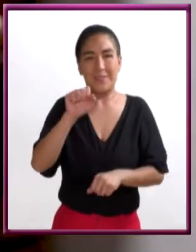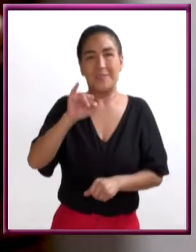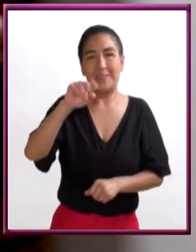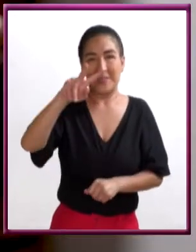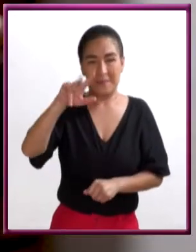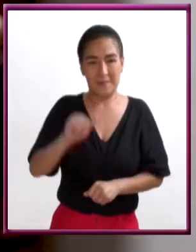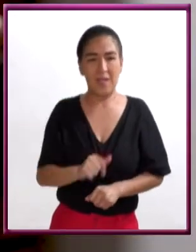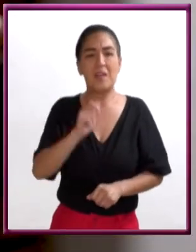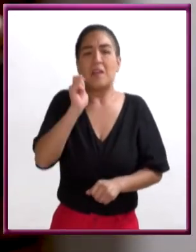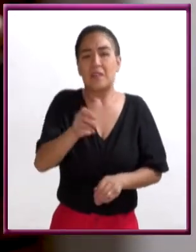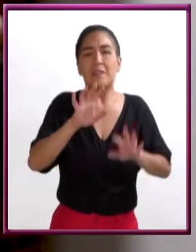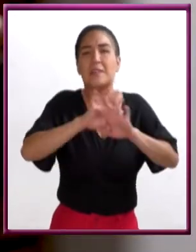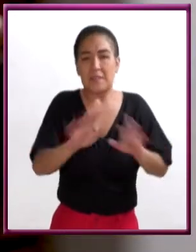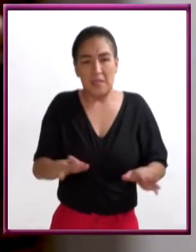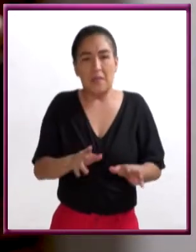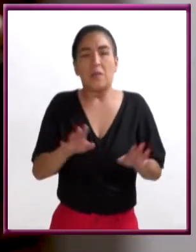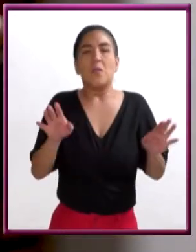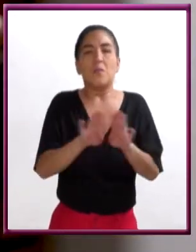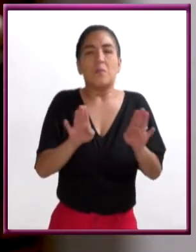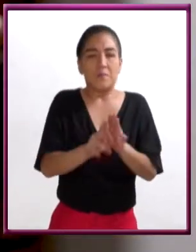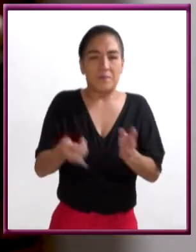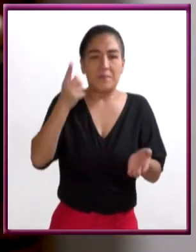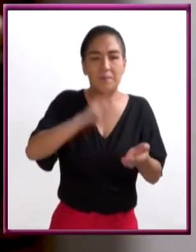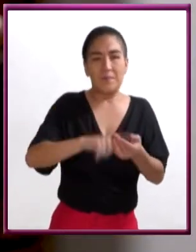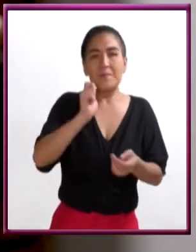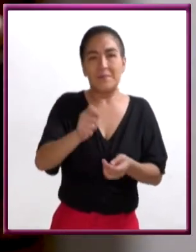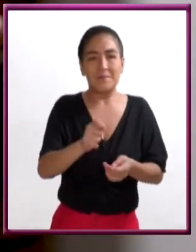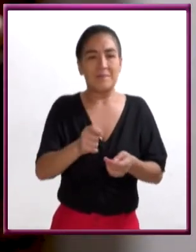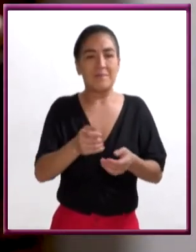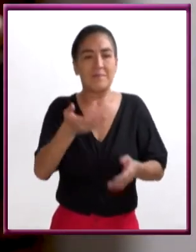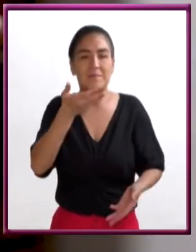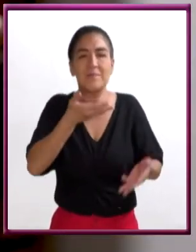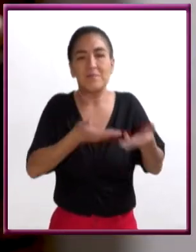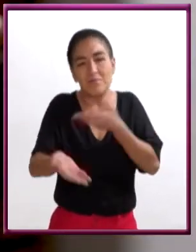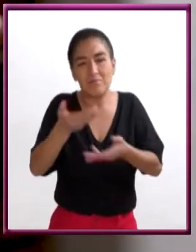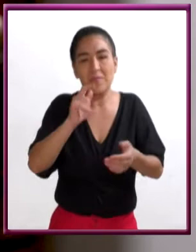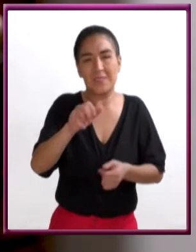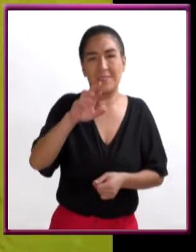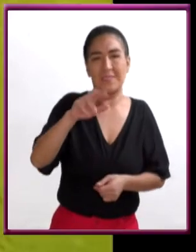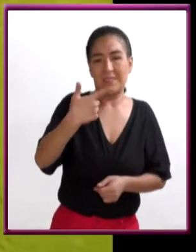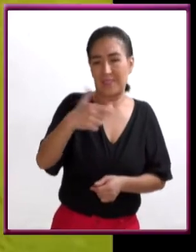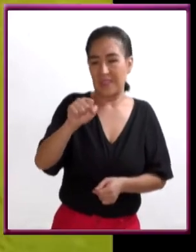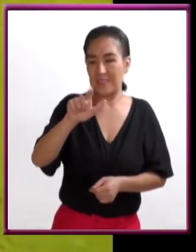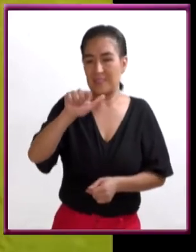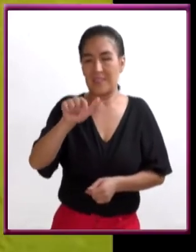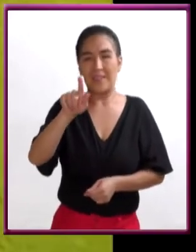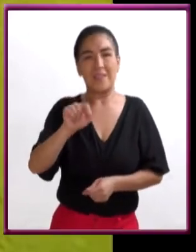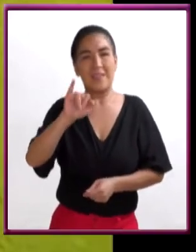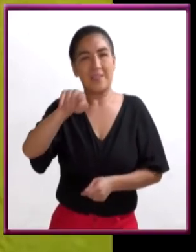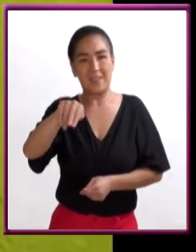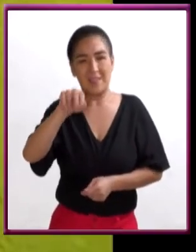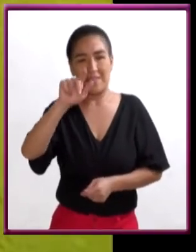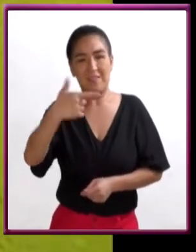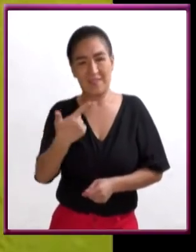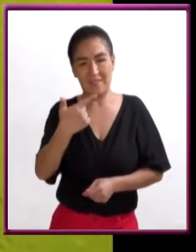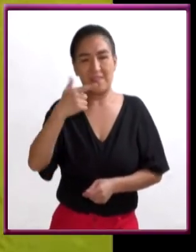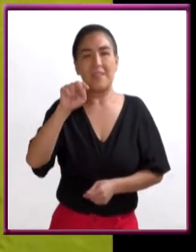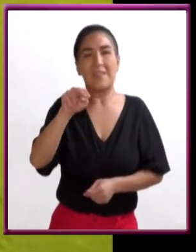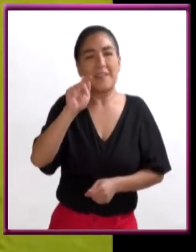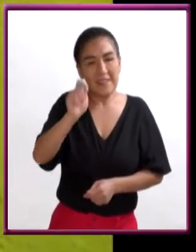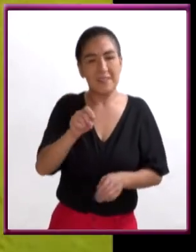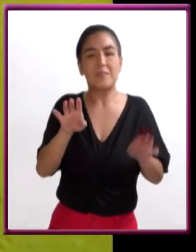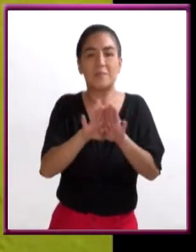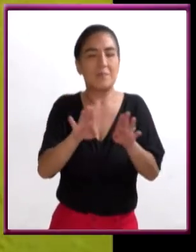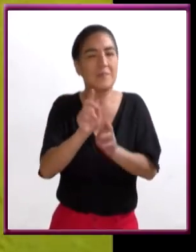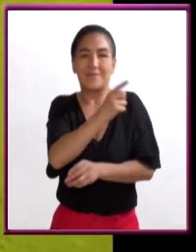Silvia. ¿Qué hacemos si ya estamos dentro de una relación donde se ejerce gaslighting? Bueno, lo primero que tenemos que hacer